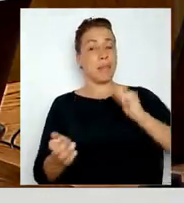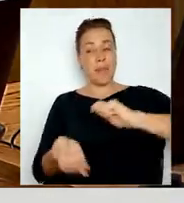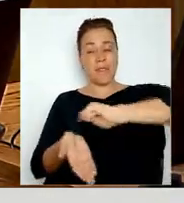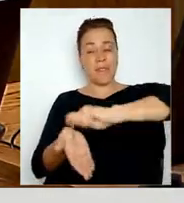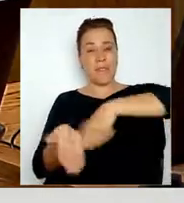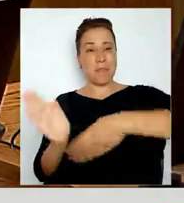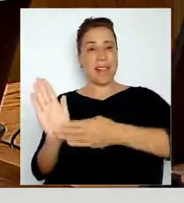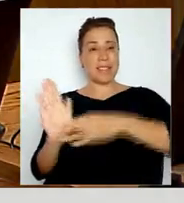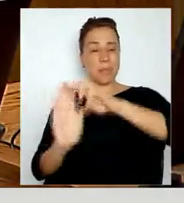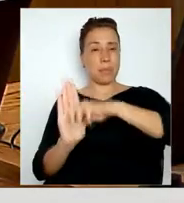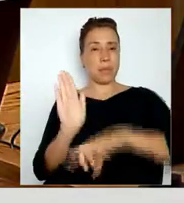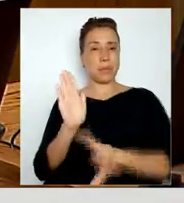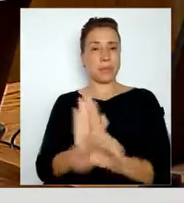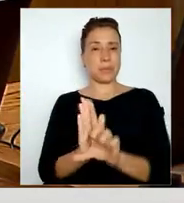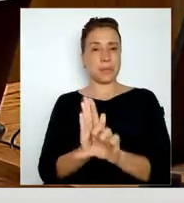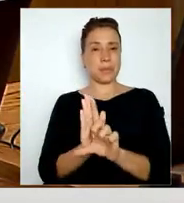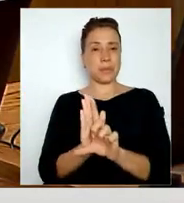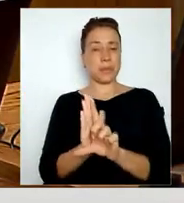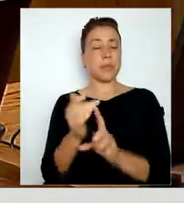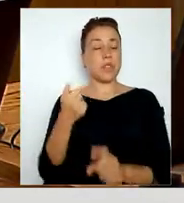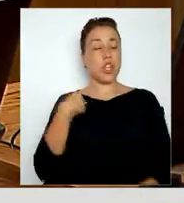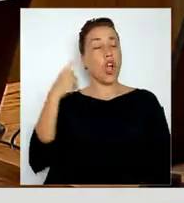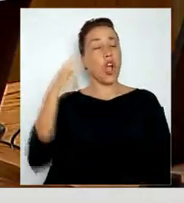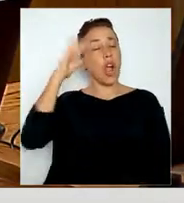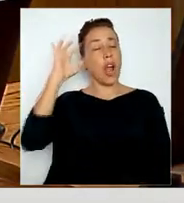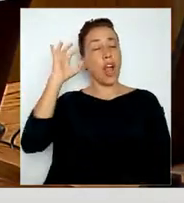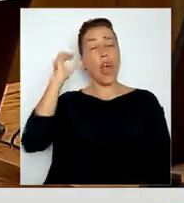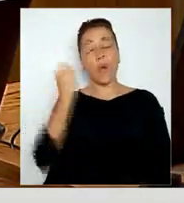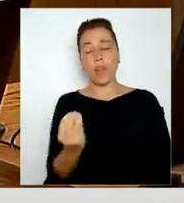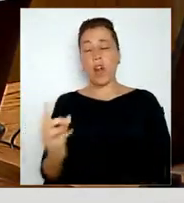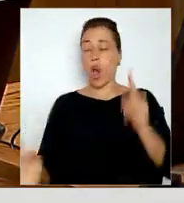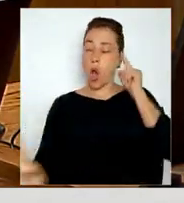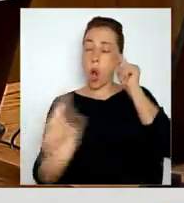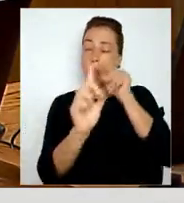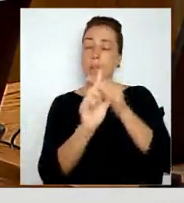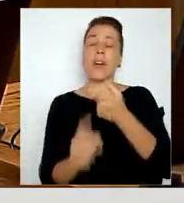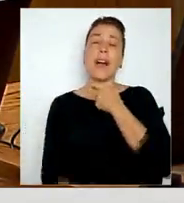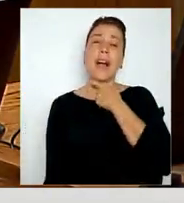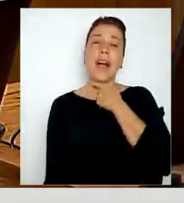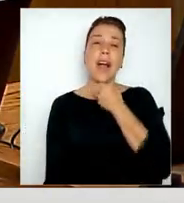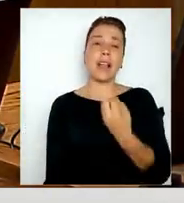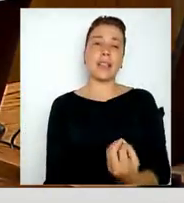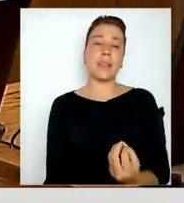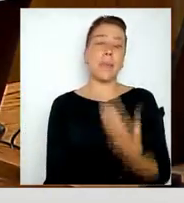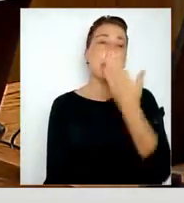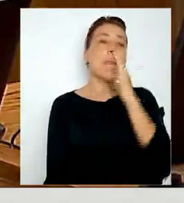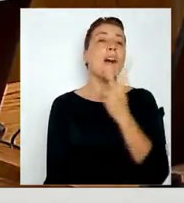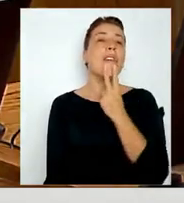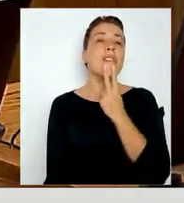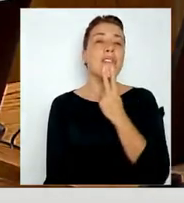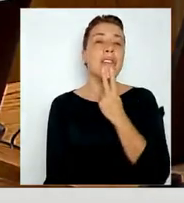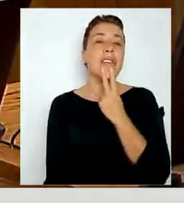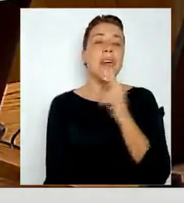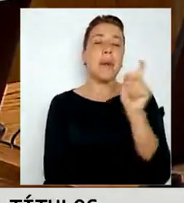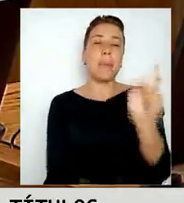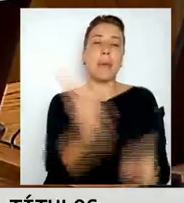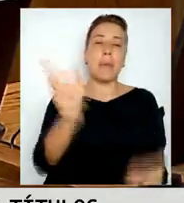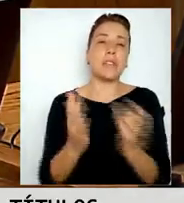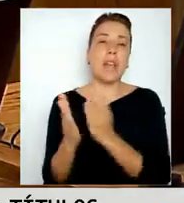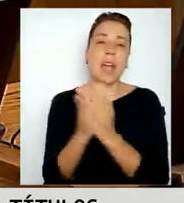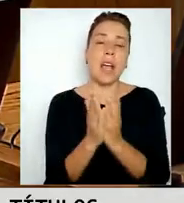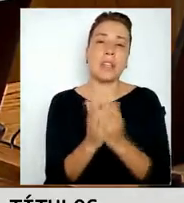que creo que va la línea correcta de asegurar una mejor vida para los estudiantes de nuestro país